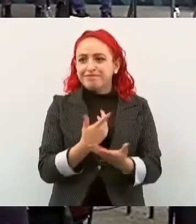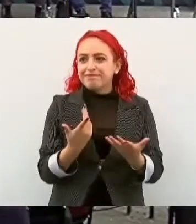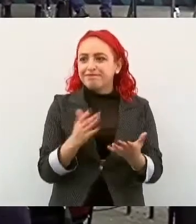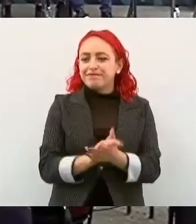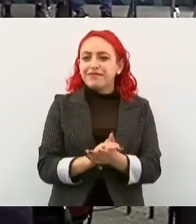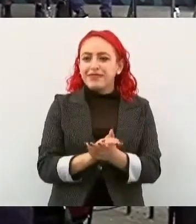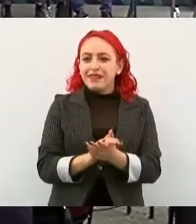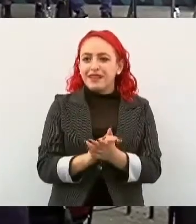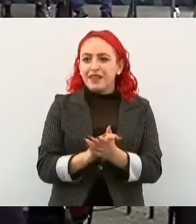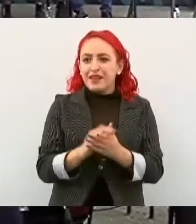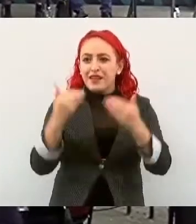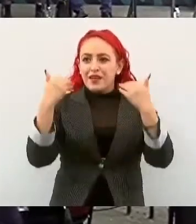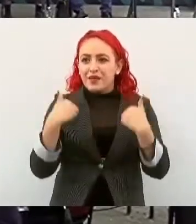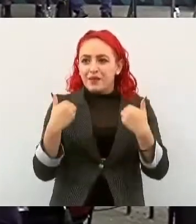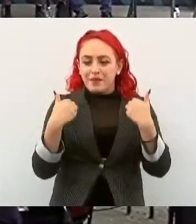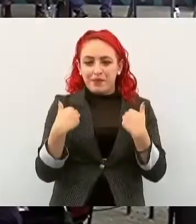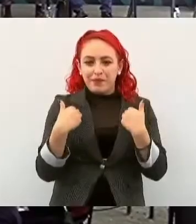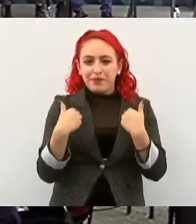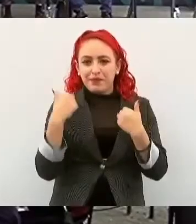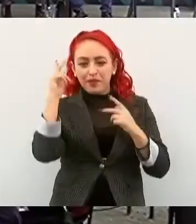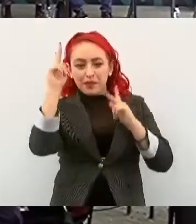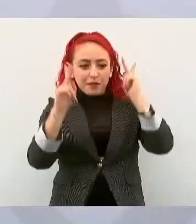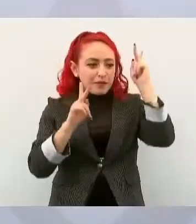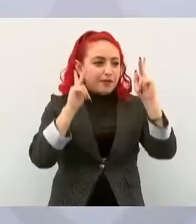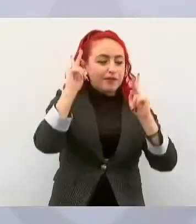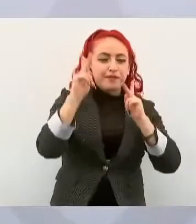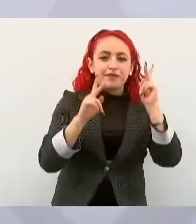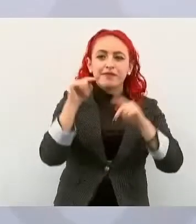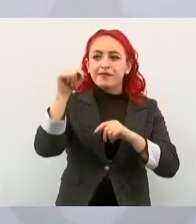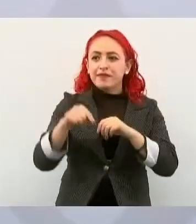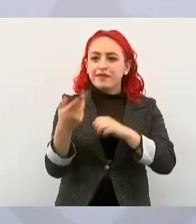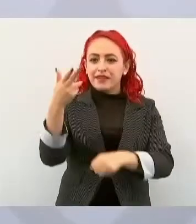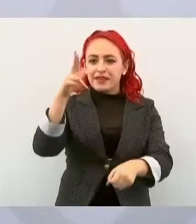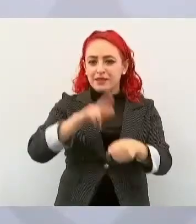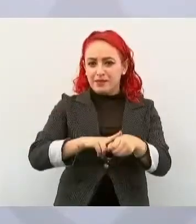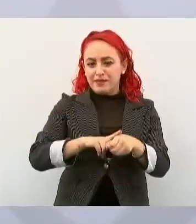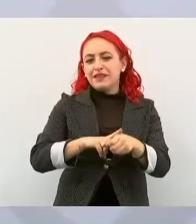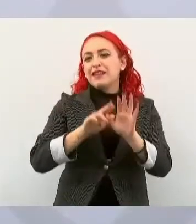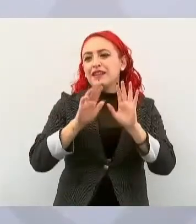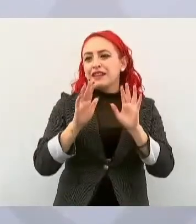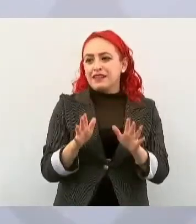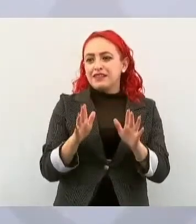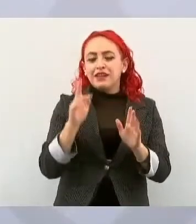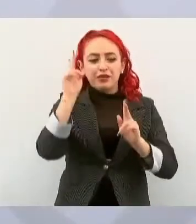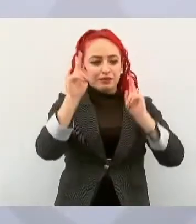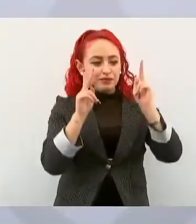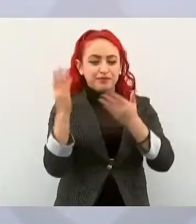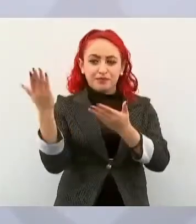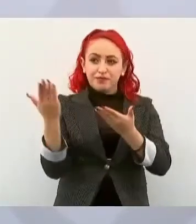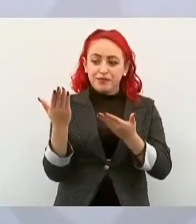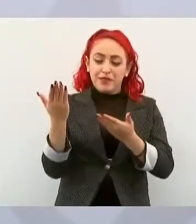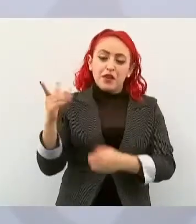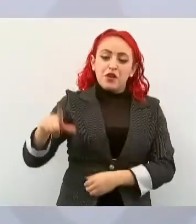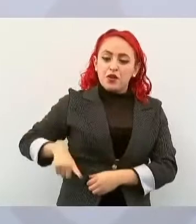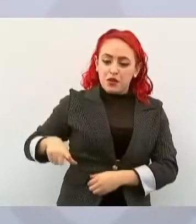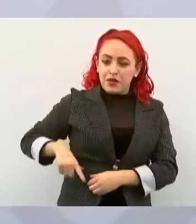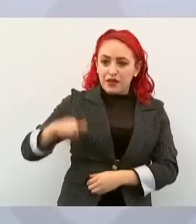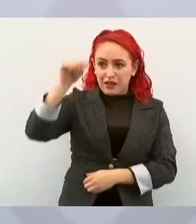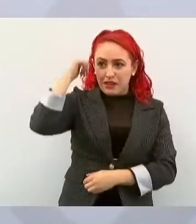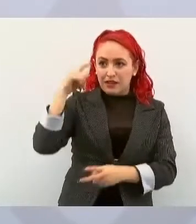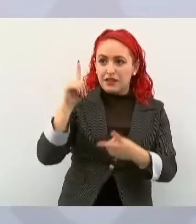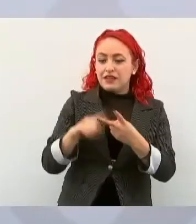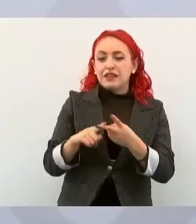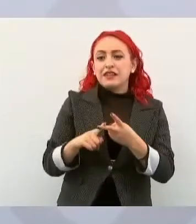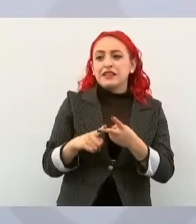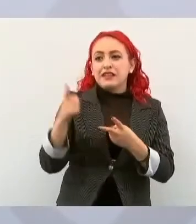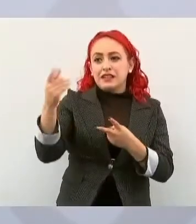el recorrido que hoy hemos realizado en este hospital, tanto el señor gobernador como desde